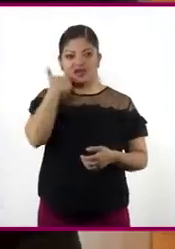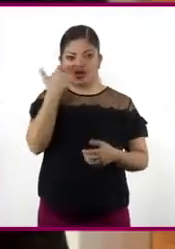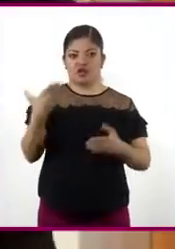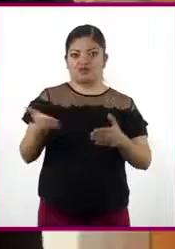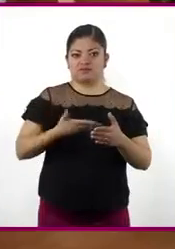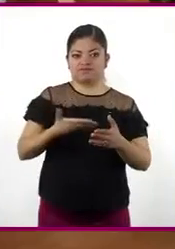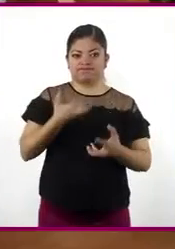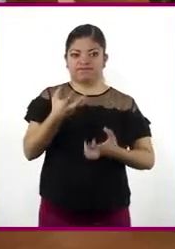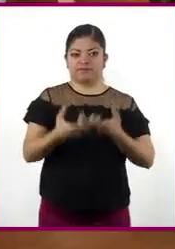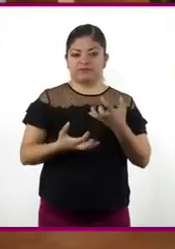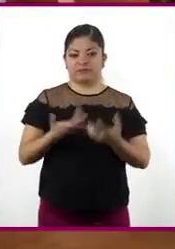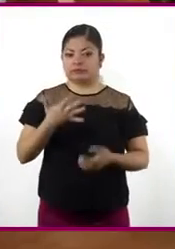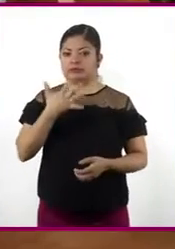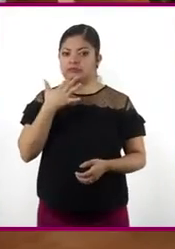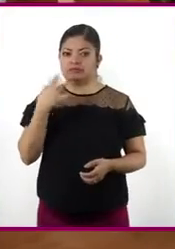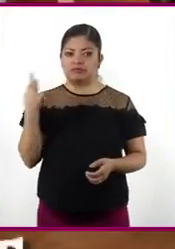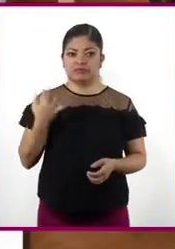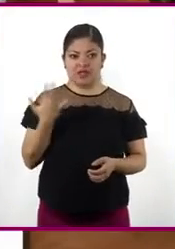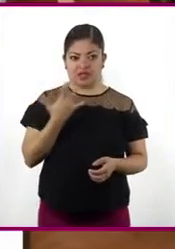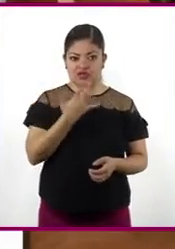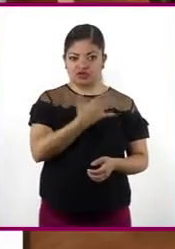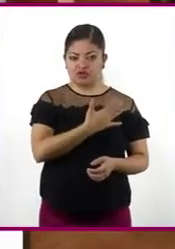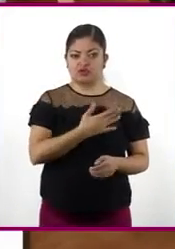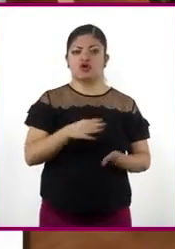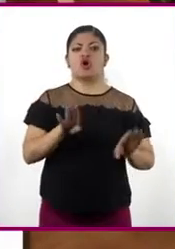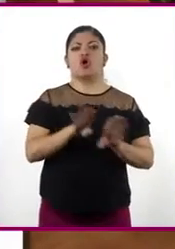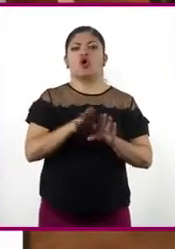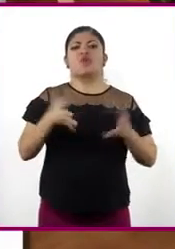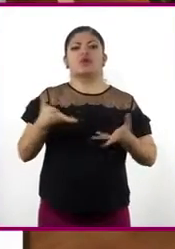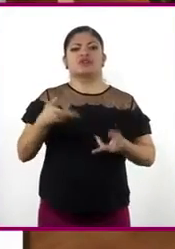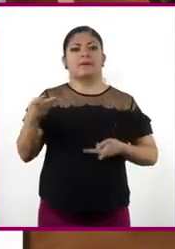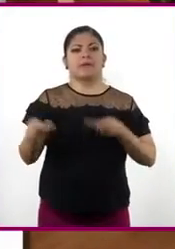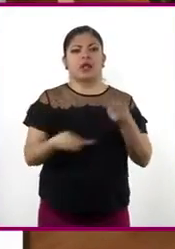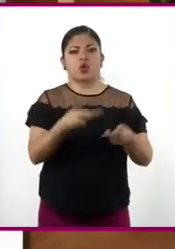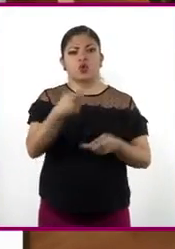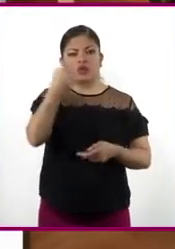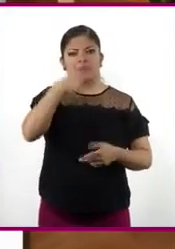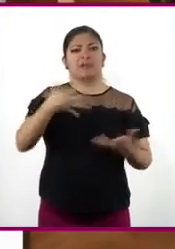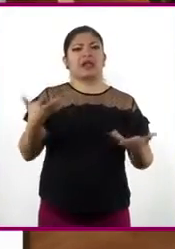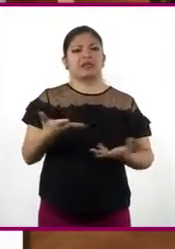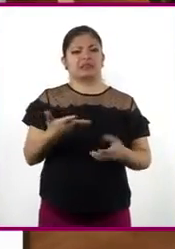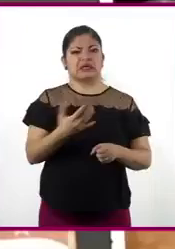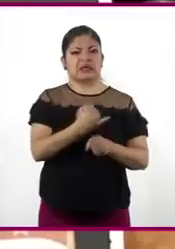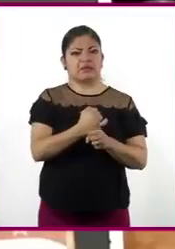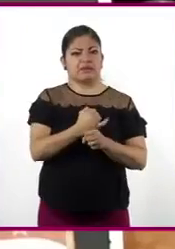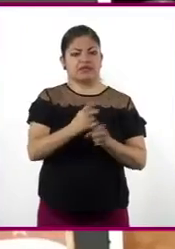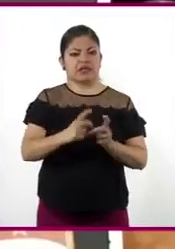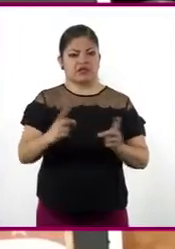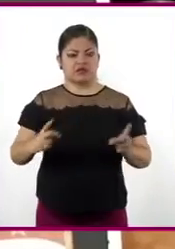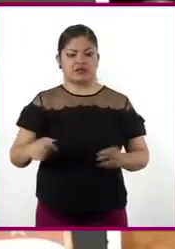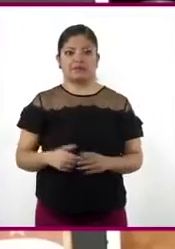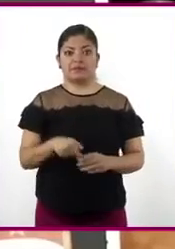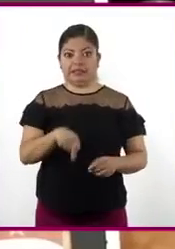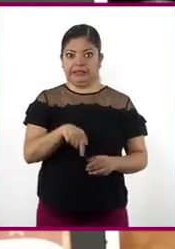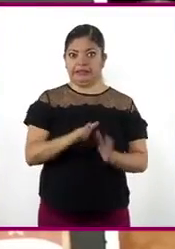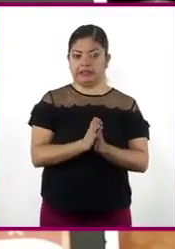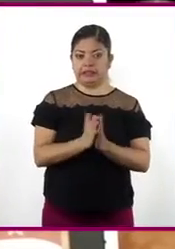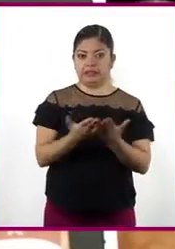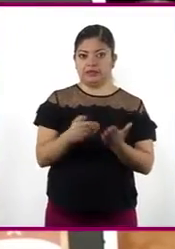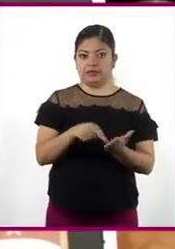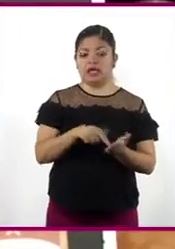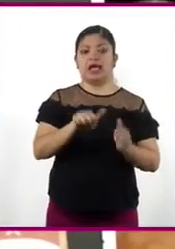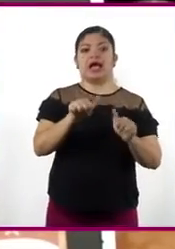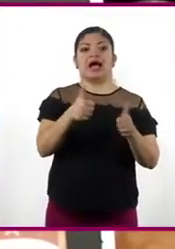receta deliciosa. ¿Cómo hacer preguntas para desarrollar una investigación? Aquí está el libro, El arte